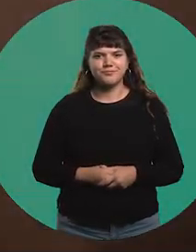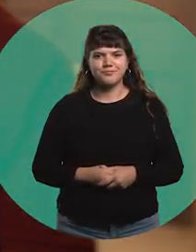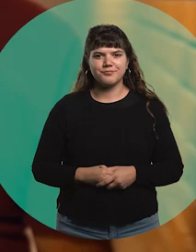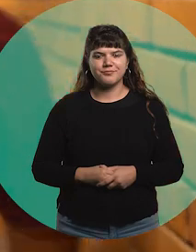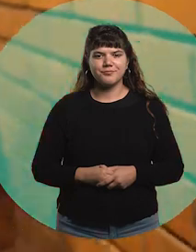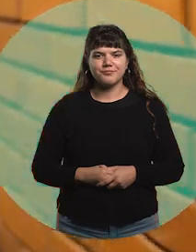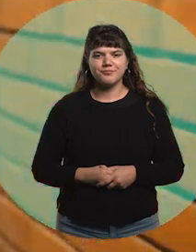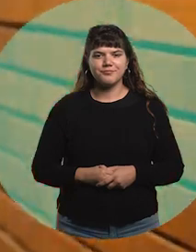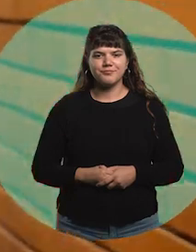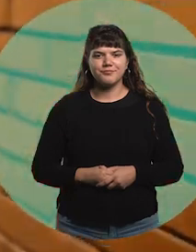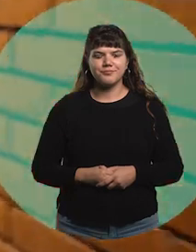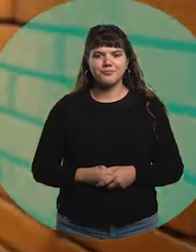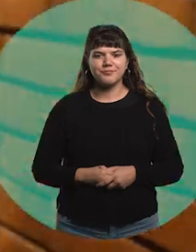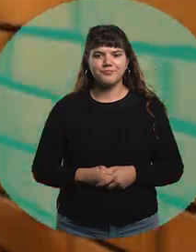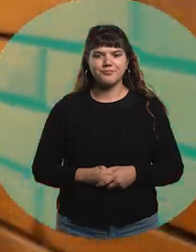Chao.